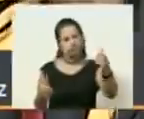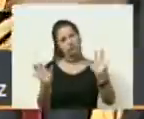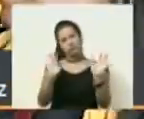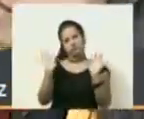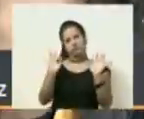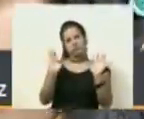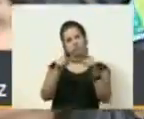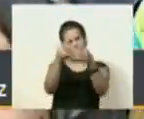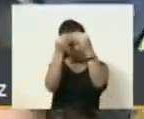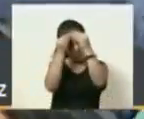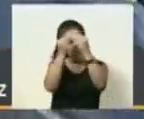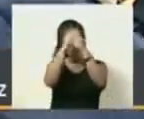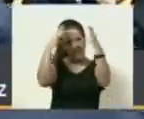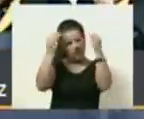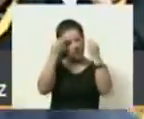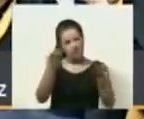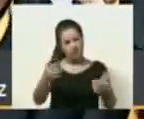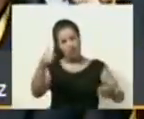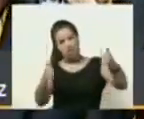Pensémoslo bien.